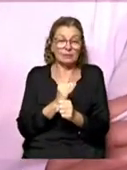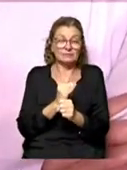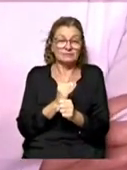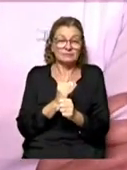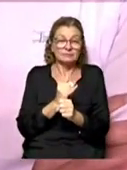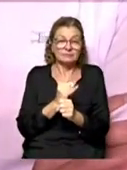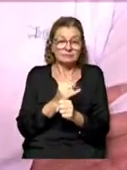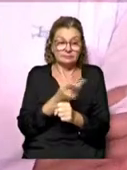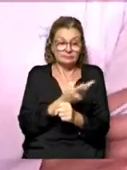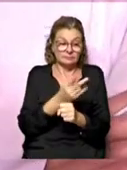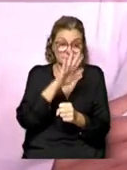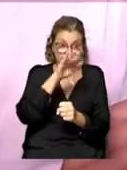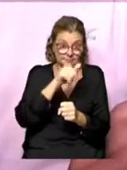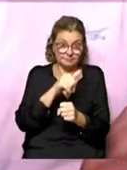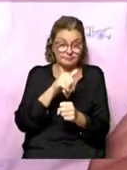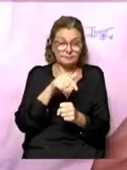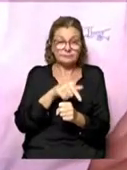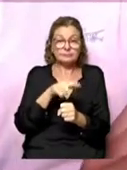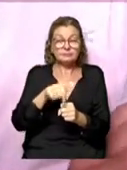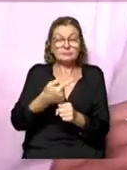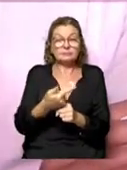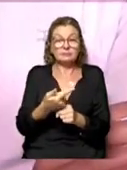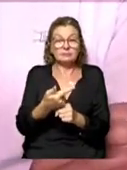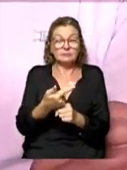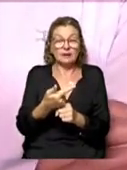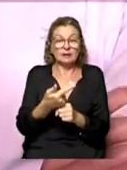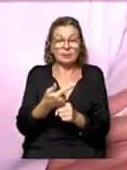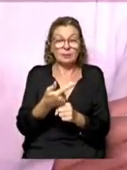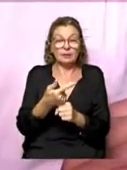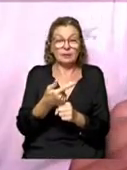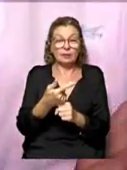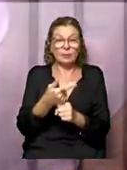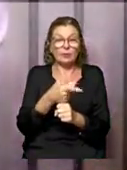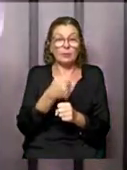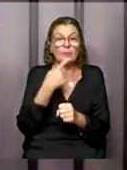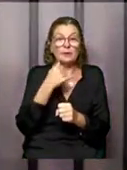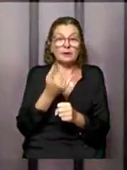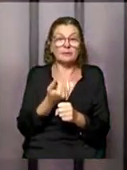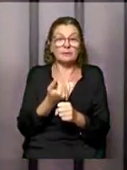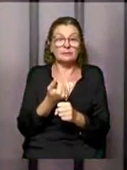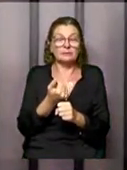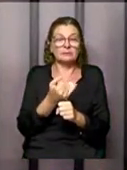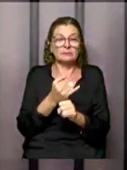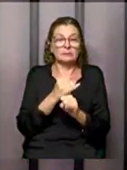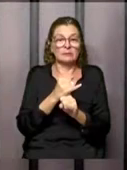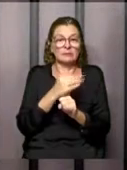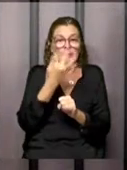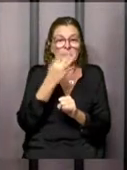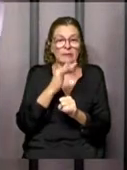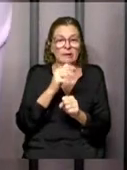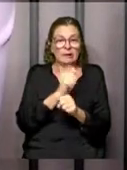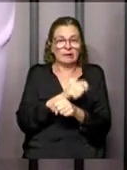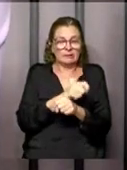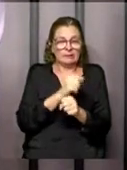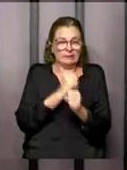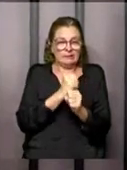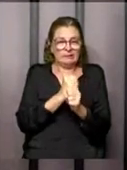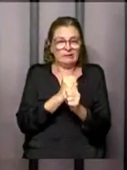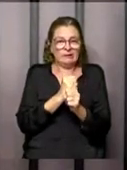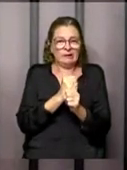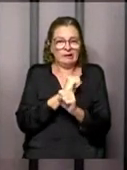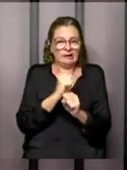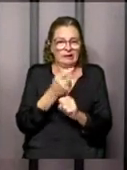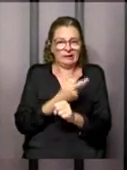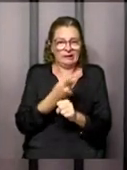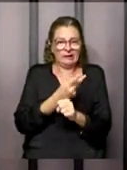citar a ambos para luego, en todo caso, cuando se encamine la legitimación pasiva de un futuro juicio laboral en este sentido, se puedan ser